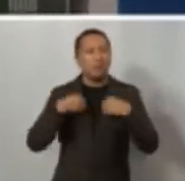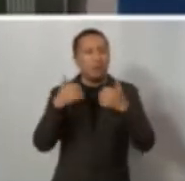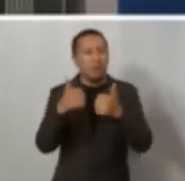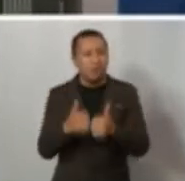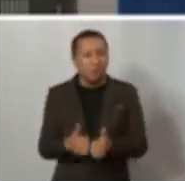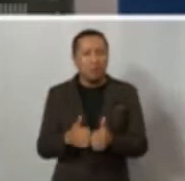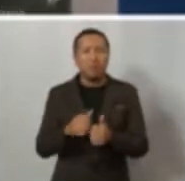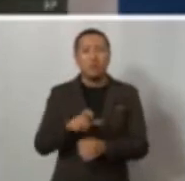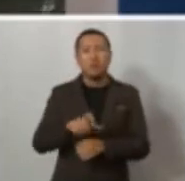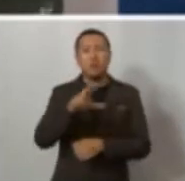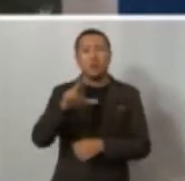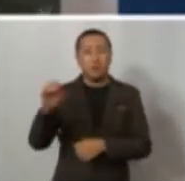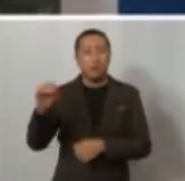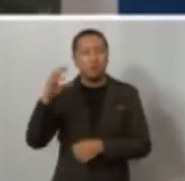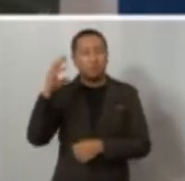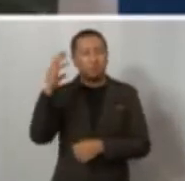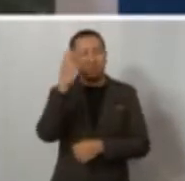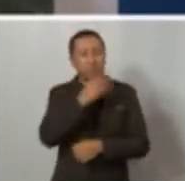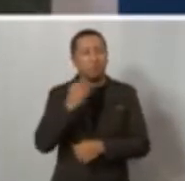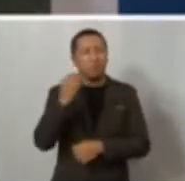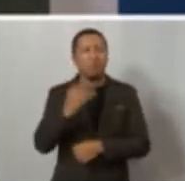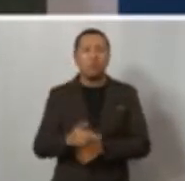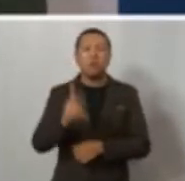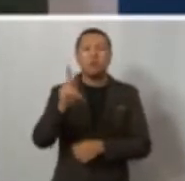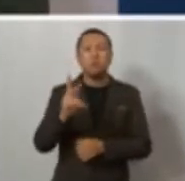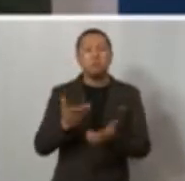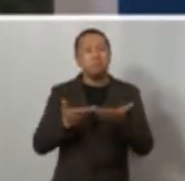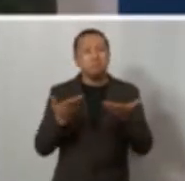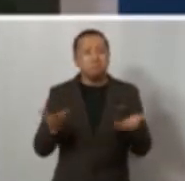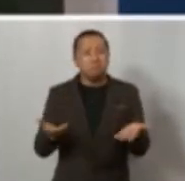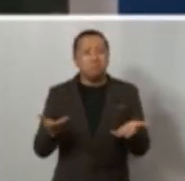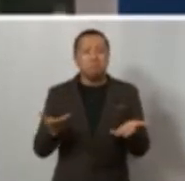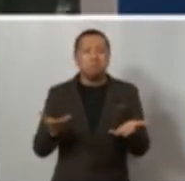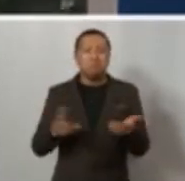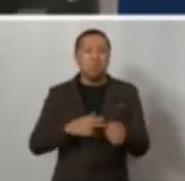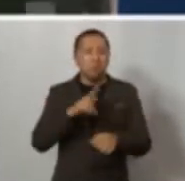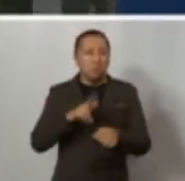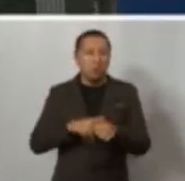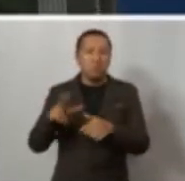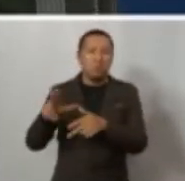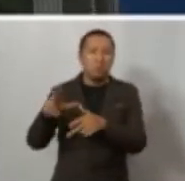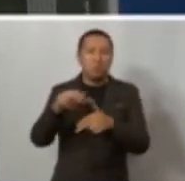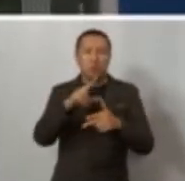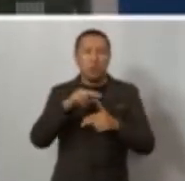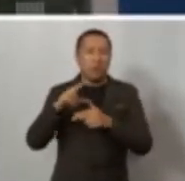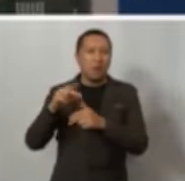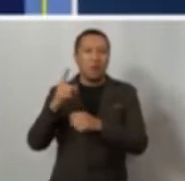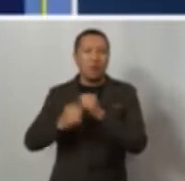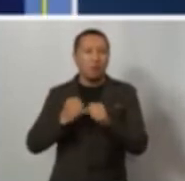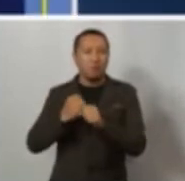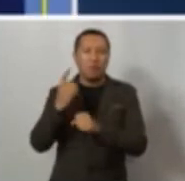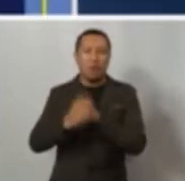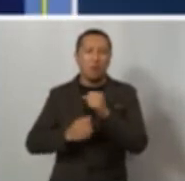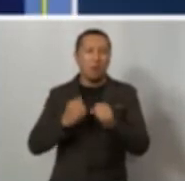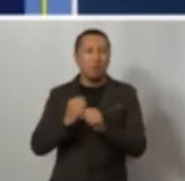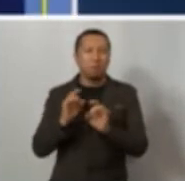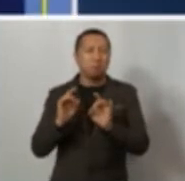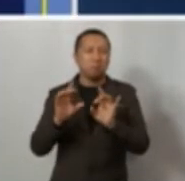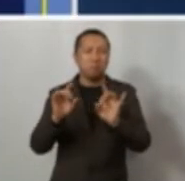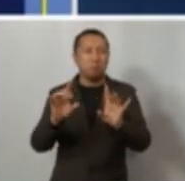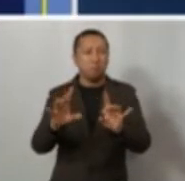hermosa, que pues de alguna manera aquí está el precio que tenemos que pagar, la presencia de huracanes, pero siempre con el